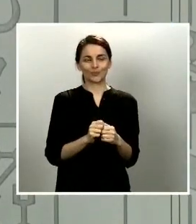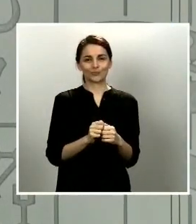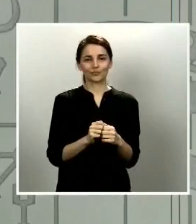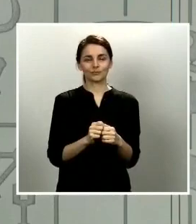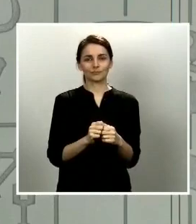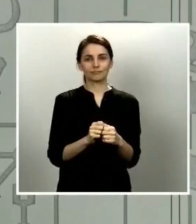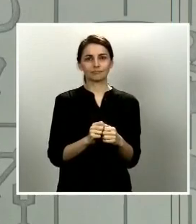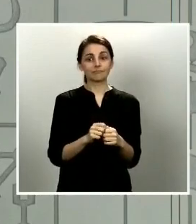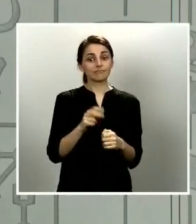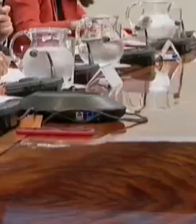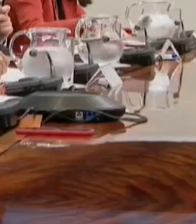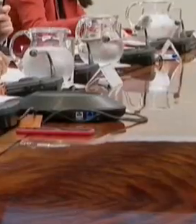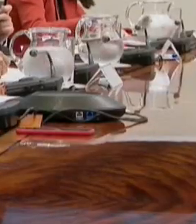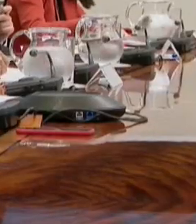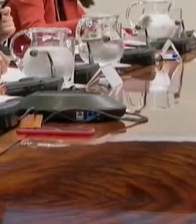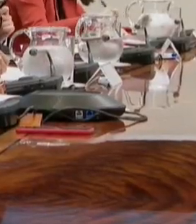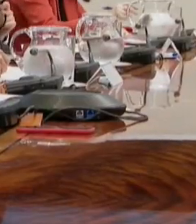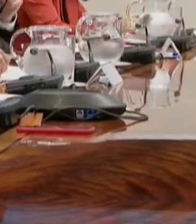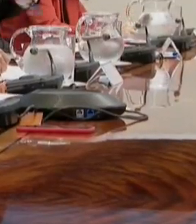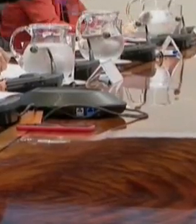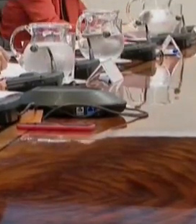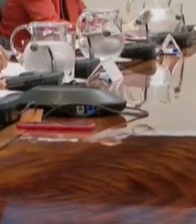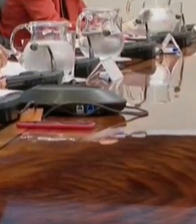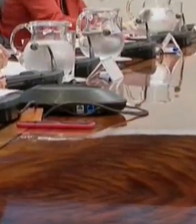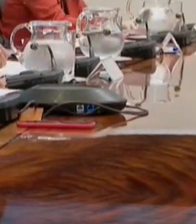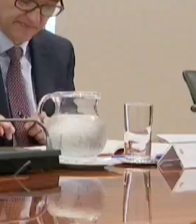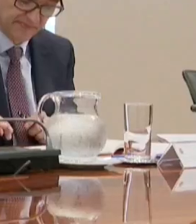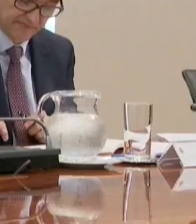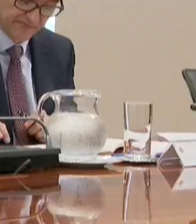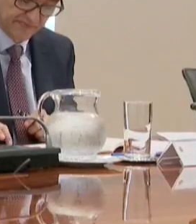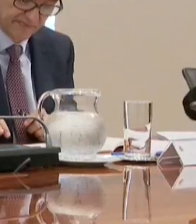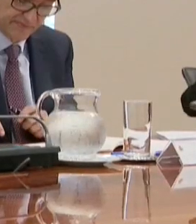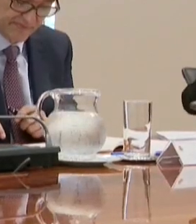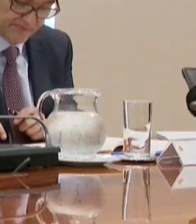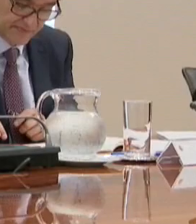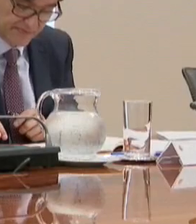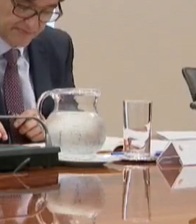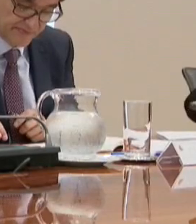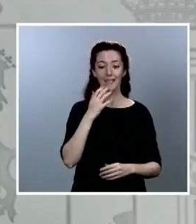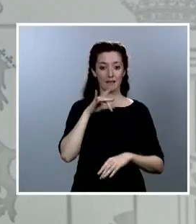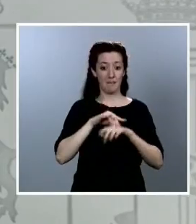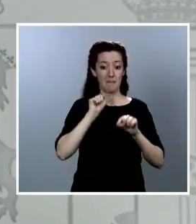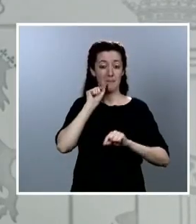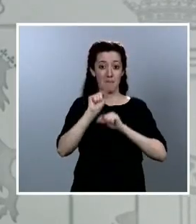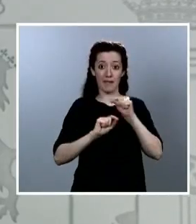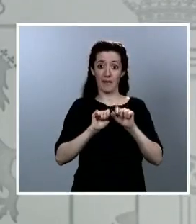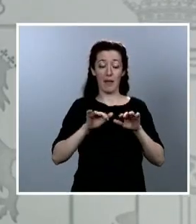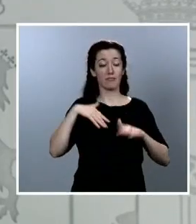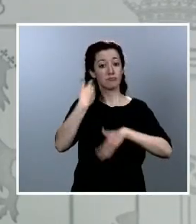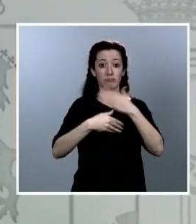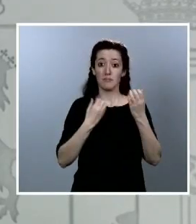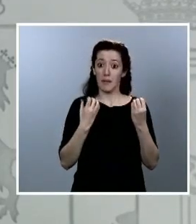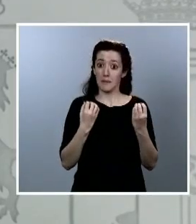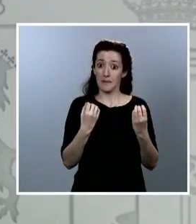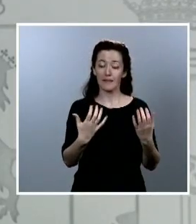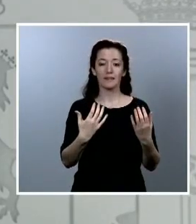desde hacía ya muchas semanas de mantenerse la tendencia el gobierno ha anunciado ya nuevas medidas de alivio a partir del próximo día